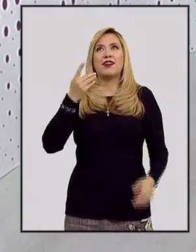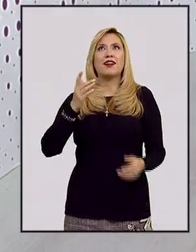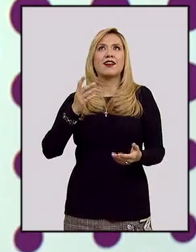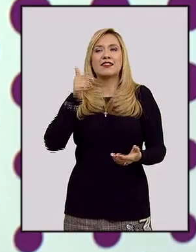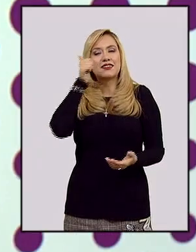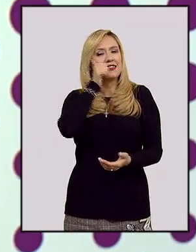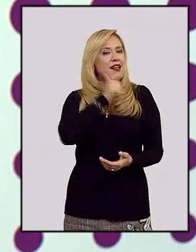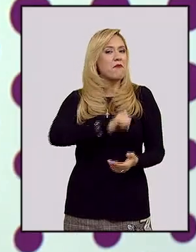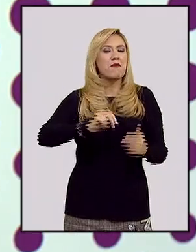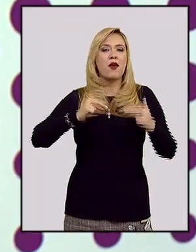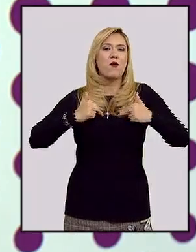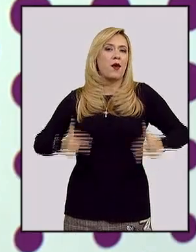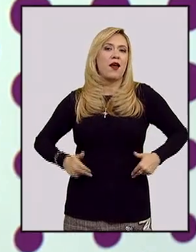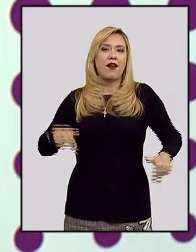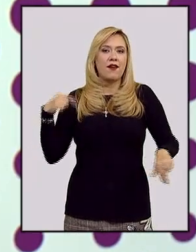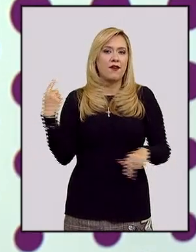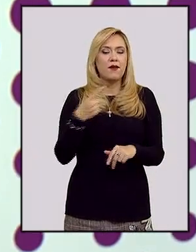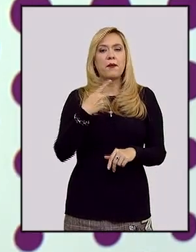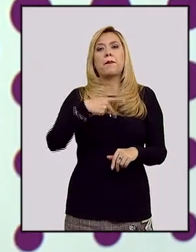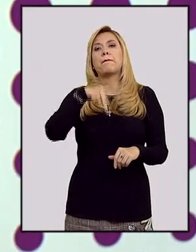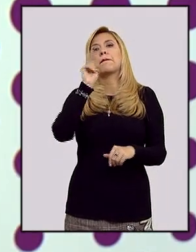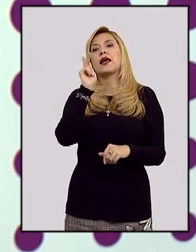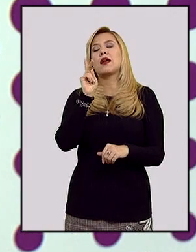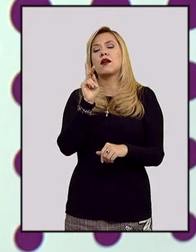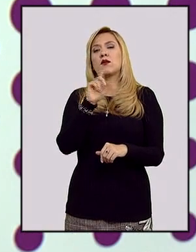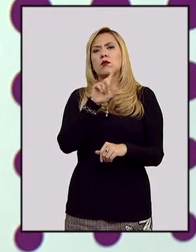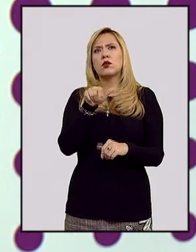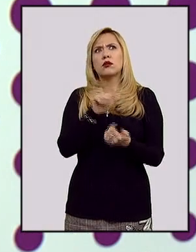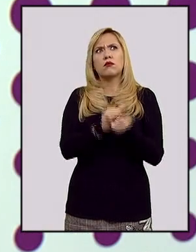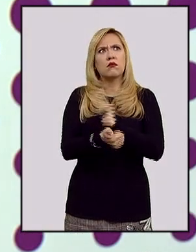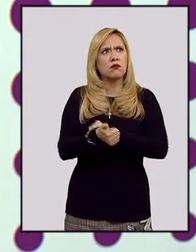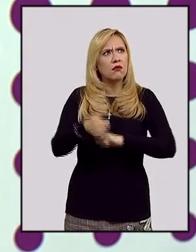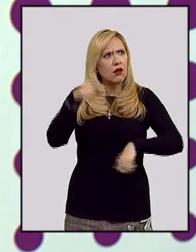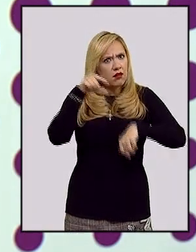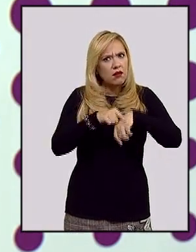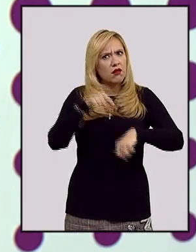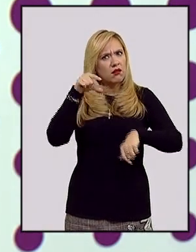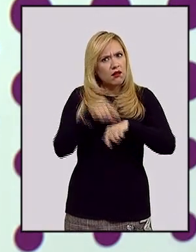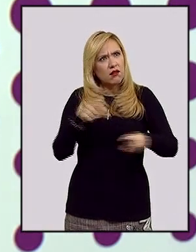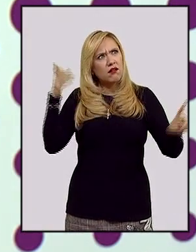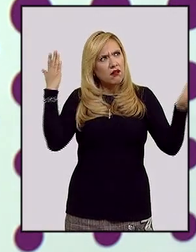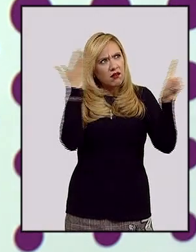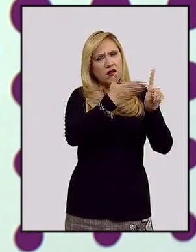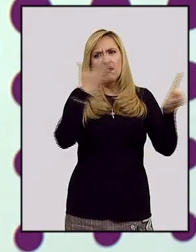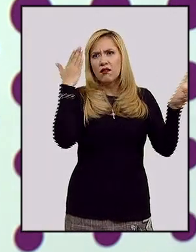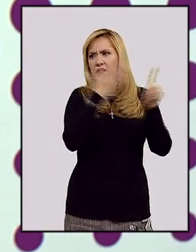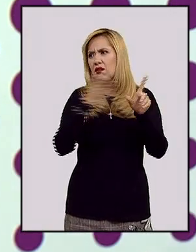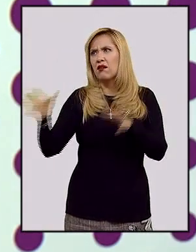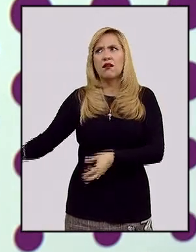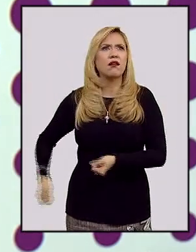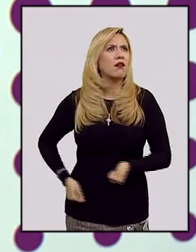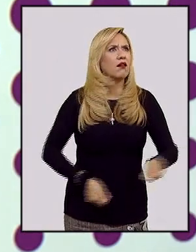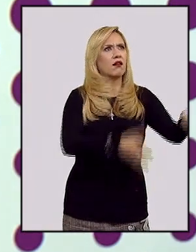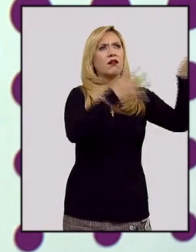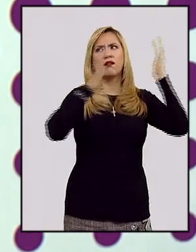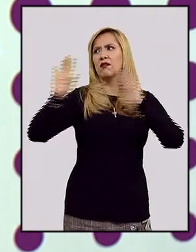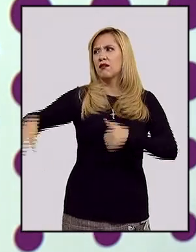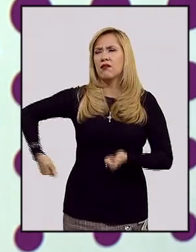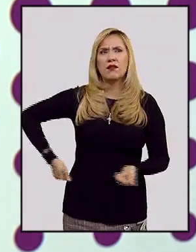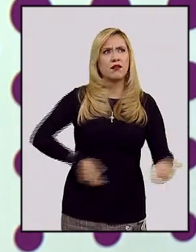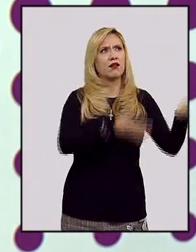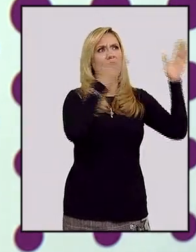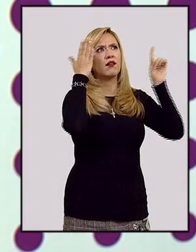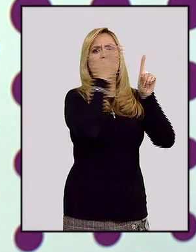básicamente, y que de repente se medicalizó, se volvió el ámbito, digamos, de los